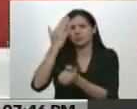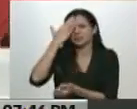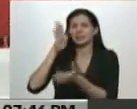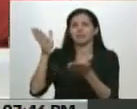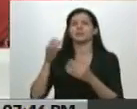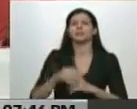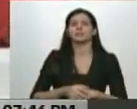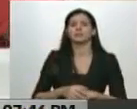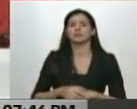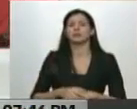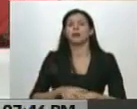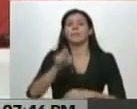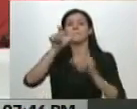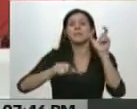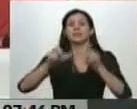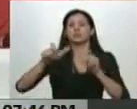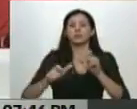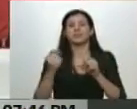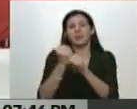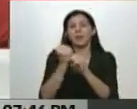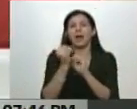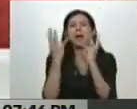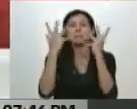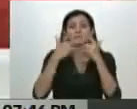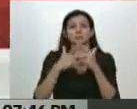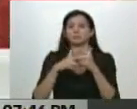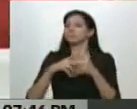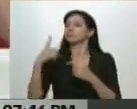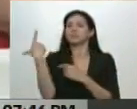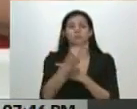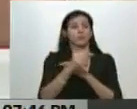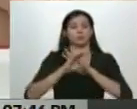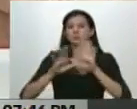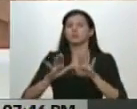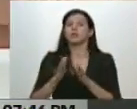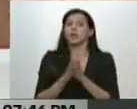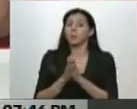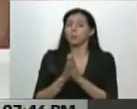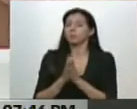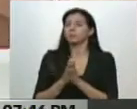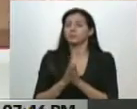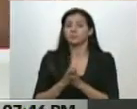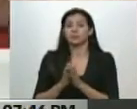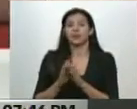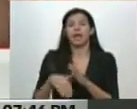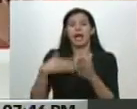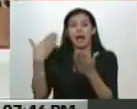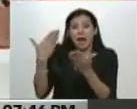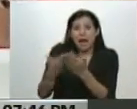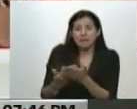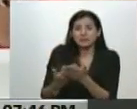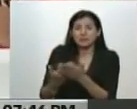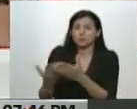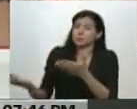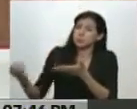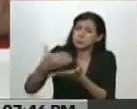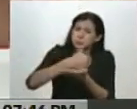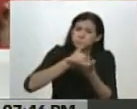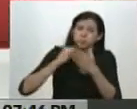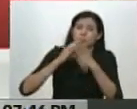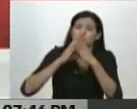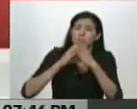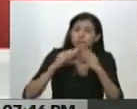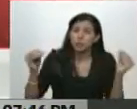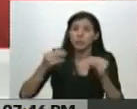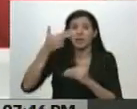todo el personal administrativo y les dije, hasta que no consiga todas las armas que hay ahí, no